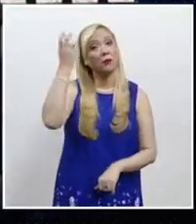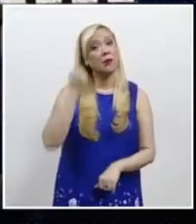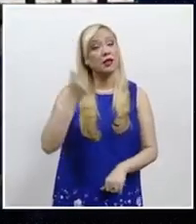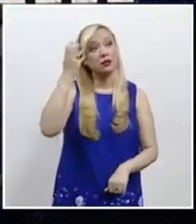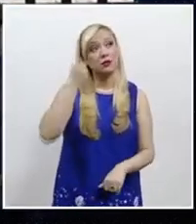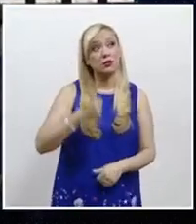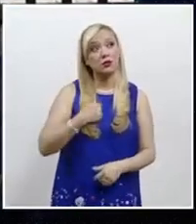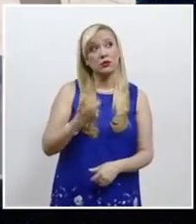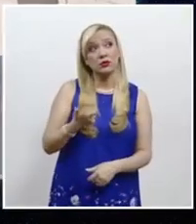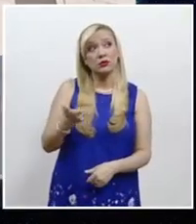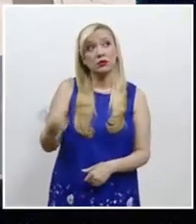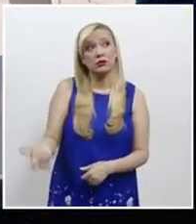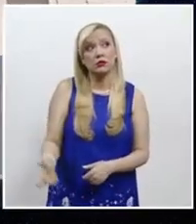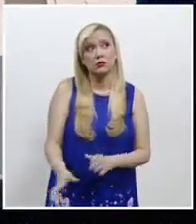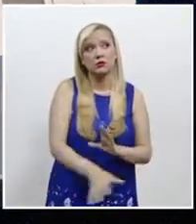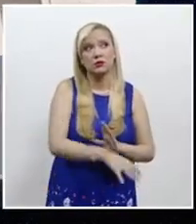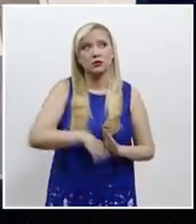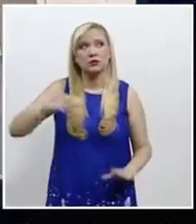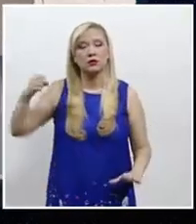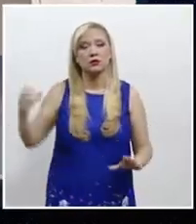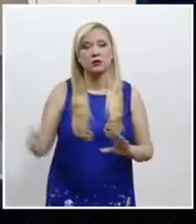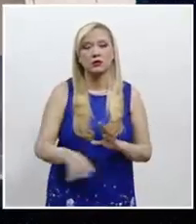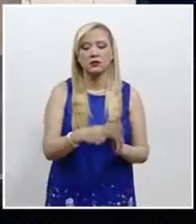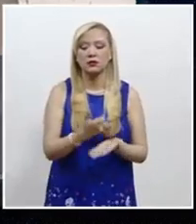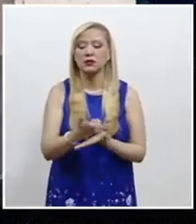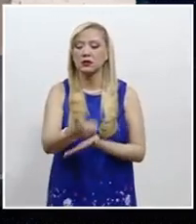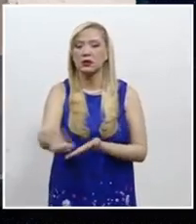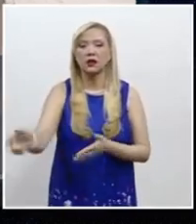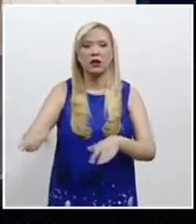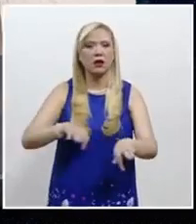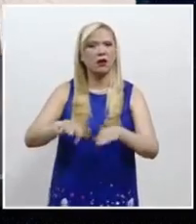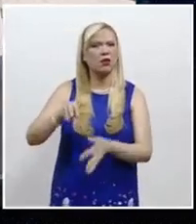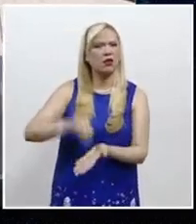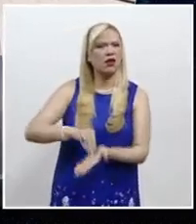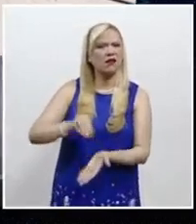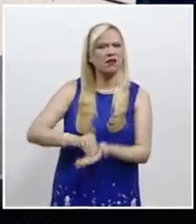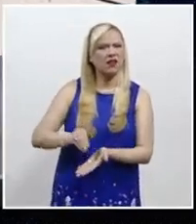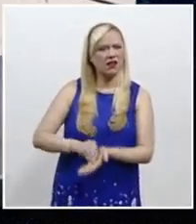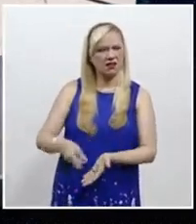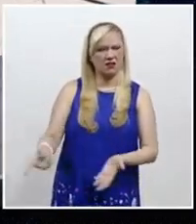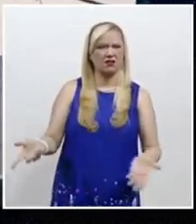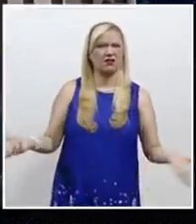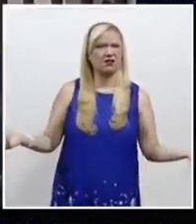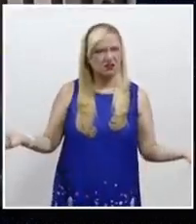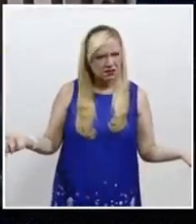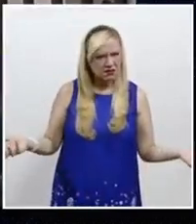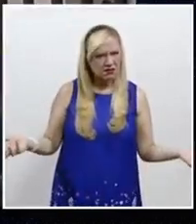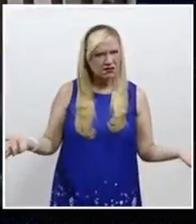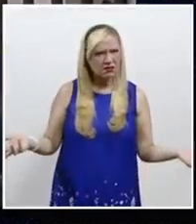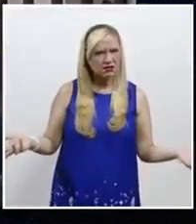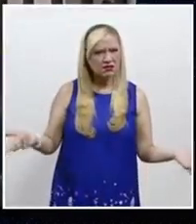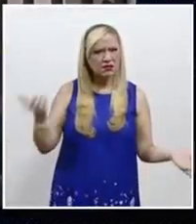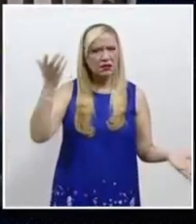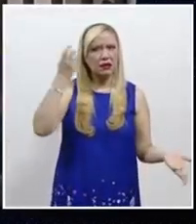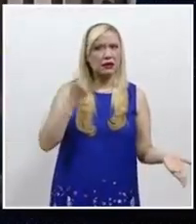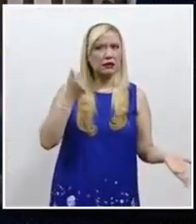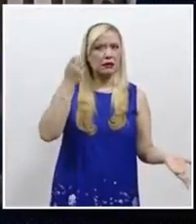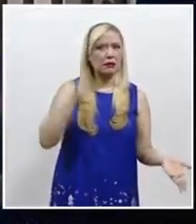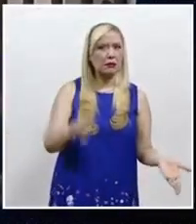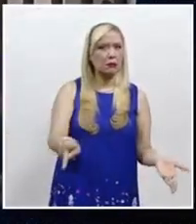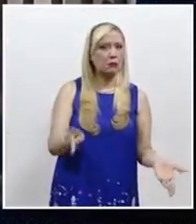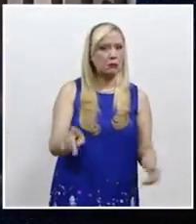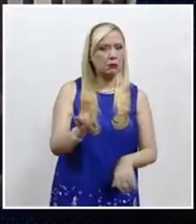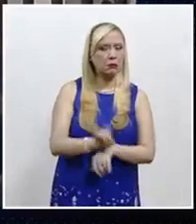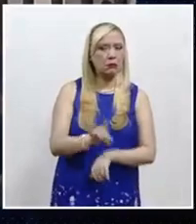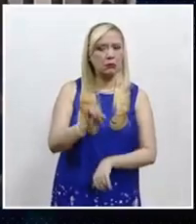pago de contribuciones por la nómina de trabajadores. Consiste en entregar dinero a trabajadores en activo para simular que se trata de